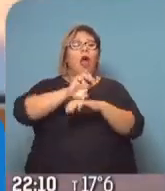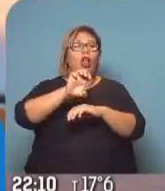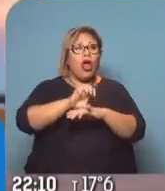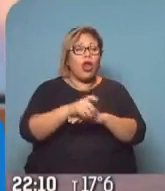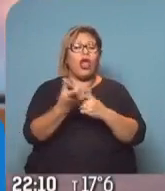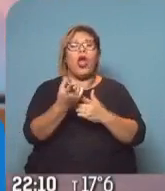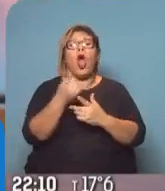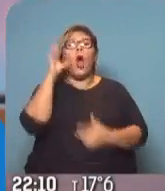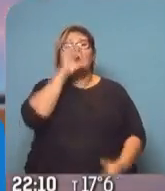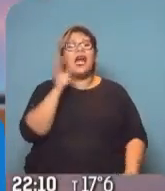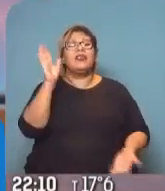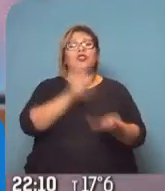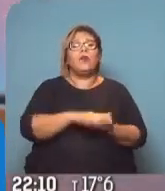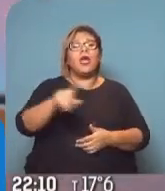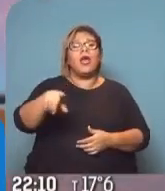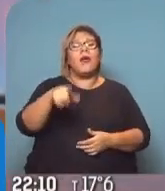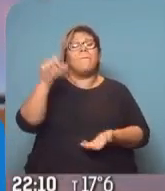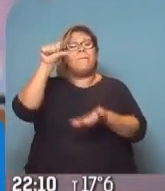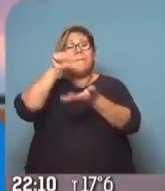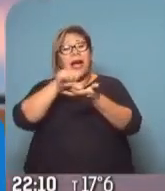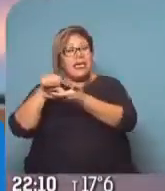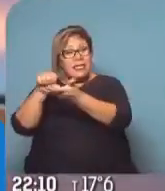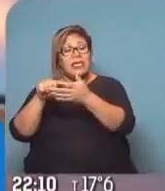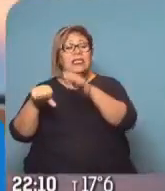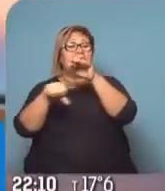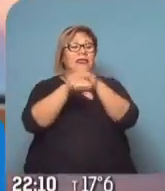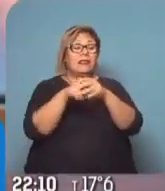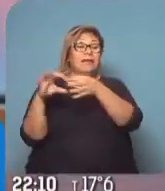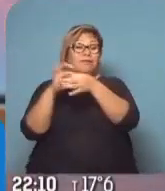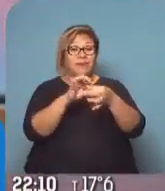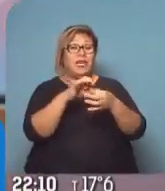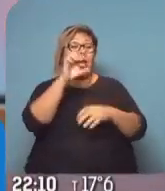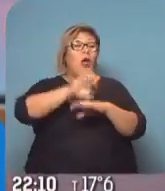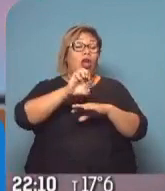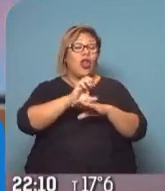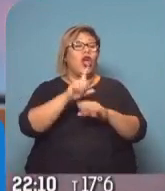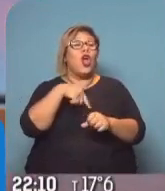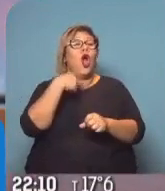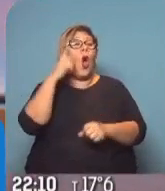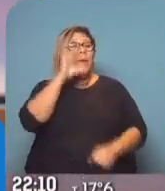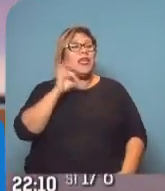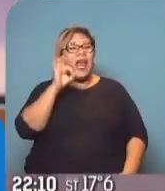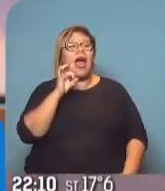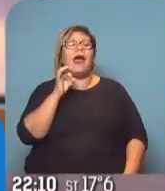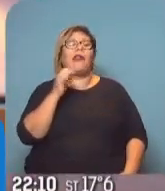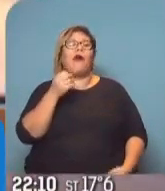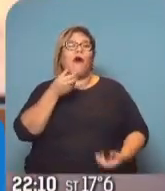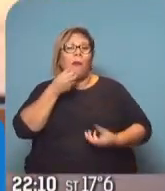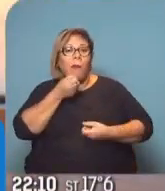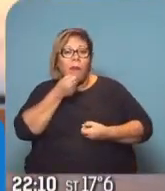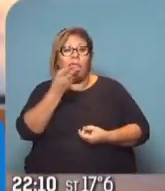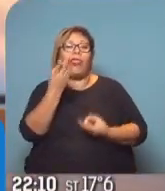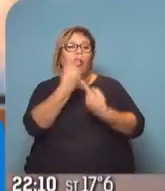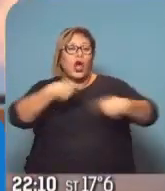mundo, con lo cual no podía hablar de todo el mundo y en la práctica, por lo que se vio después con declaraciones del canciller Valencia y